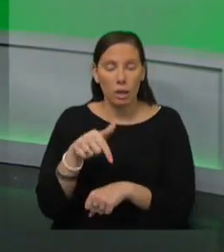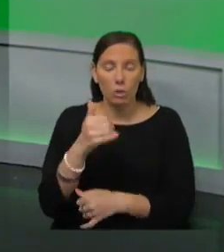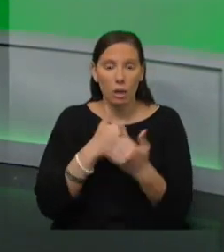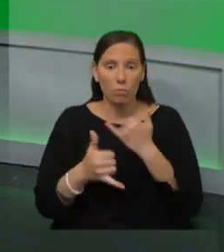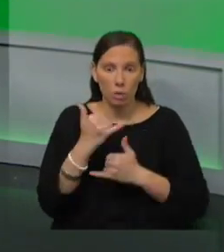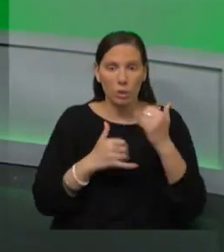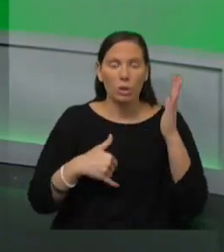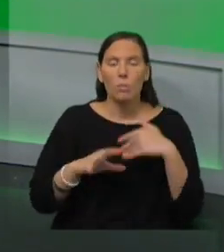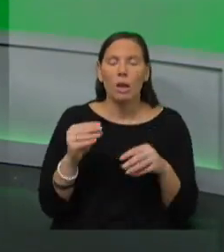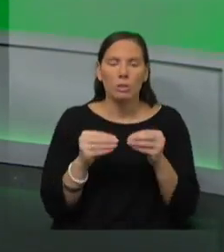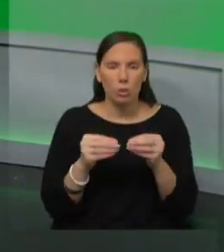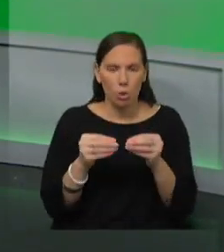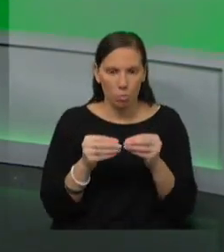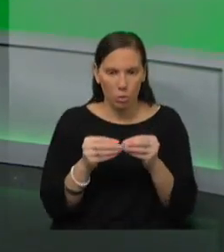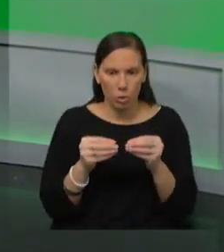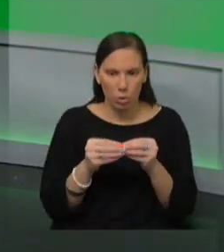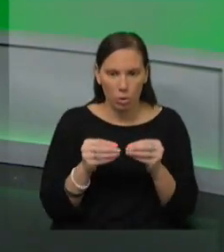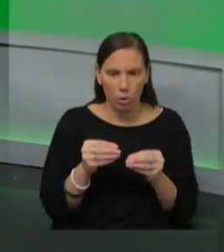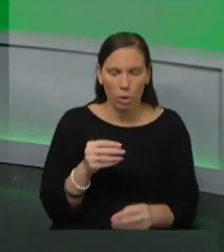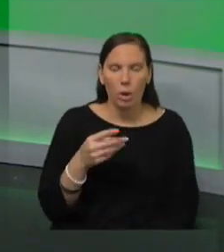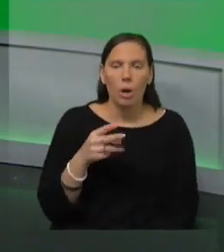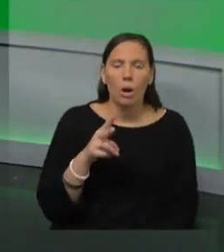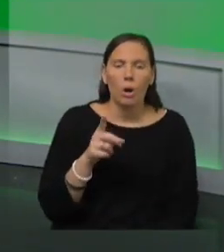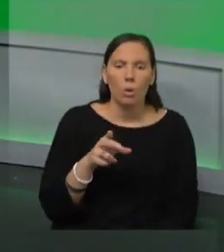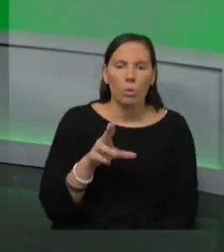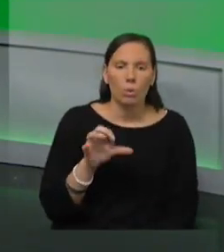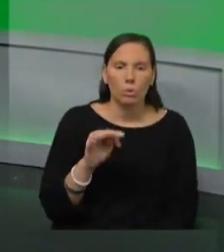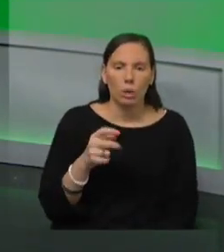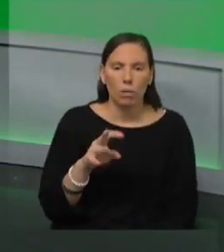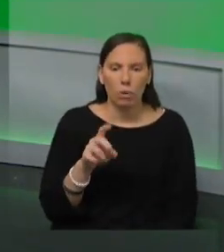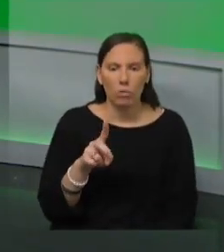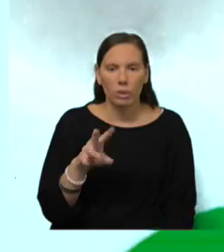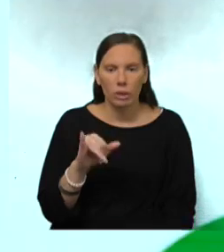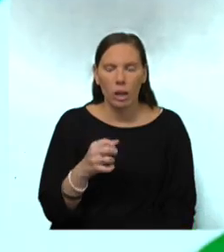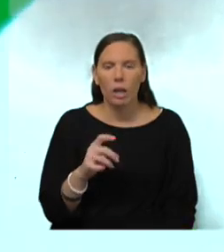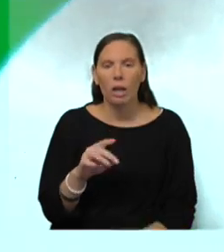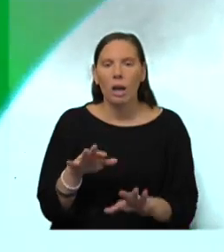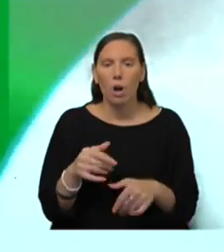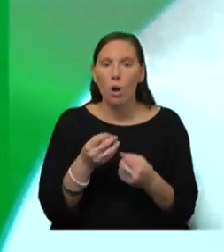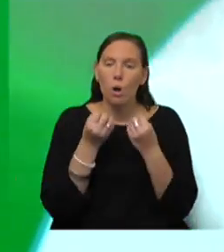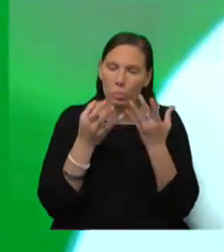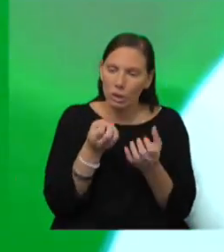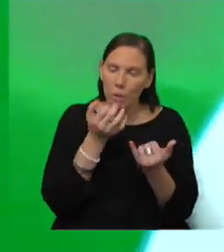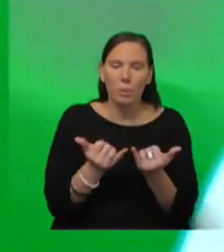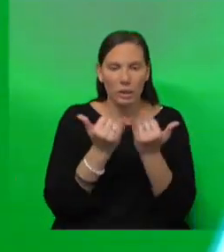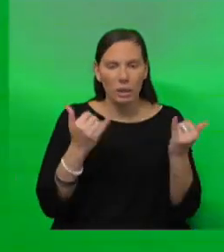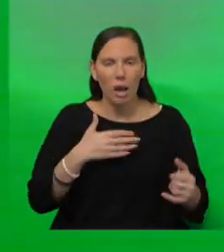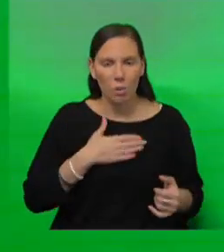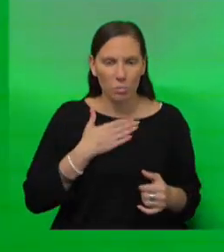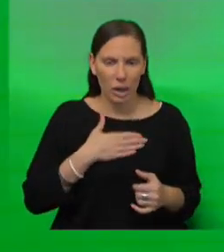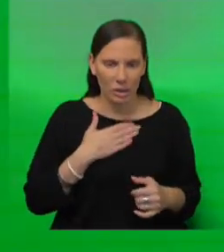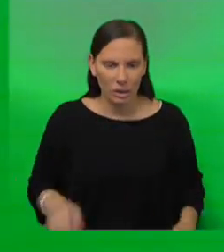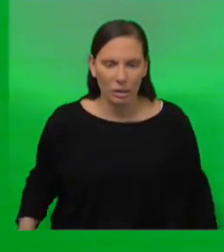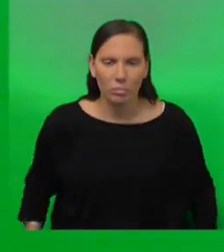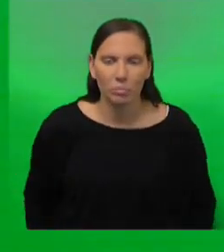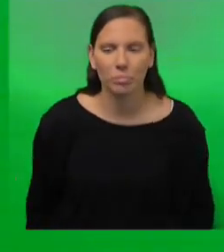detallada está nuestro compañero Gustavo Vila de sobre cencia cómo andas Gustavo Cómo andas Pilar Buen día gusto de saludarte gusto de